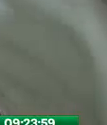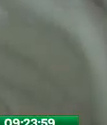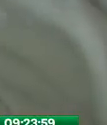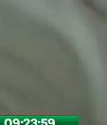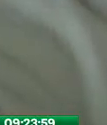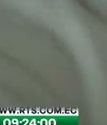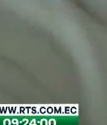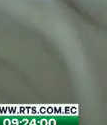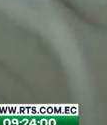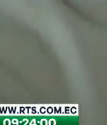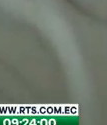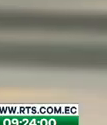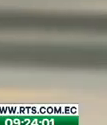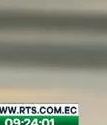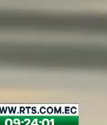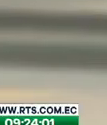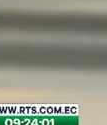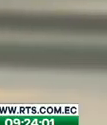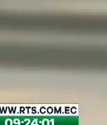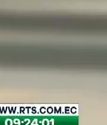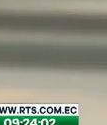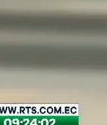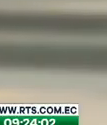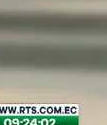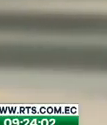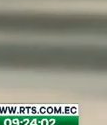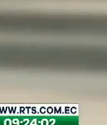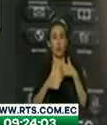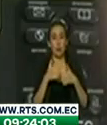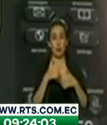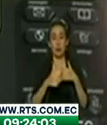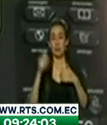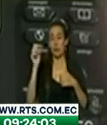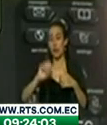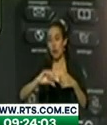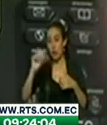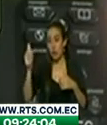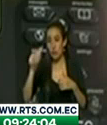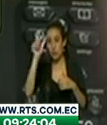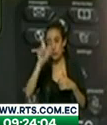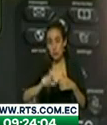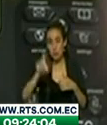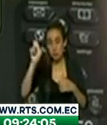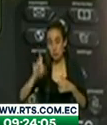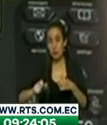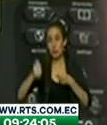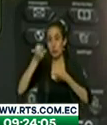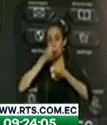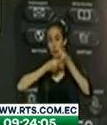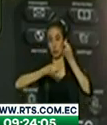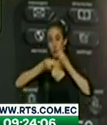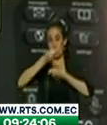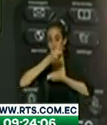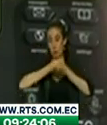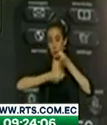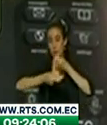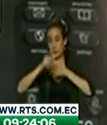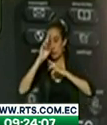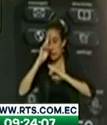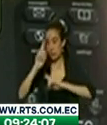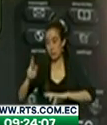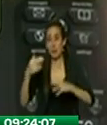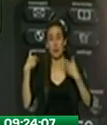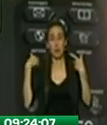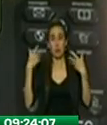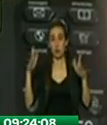ejemplo el vuelo que llegó a Quito con pasajeros vulnerables, pese a la prohibición. Personas que hayan tomado un vuelo sin respetar o que